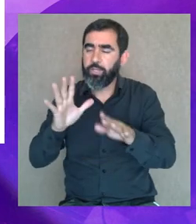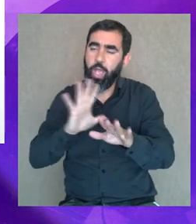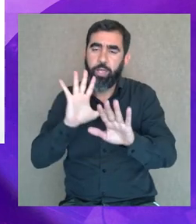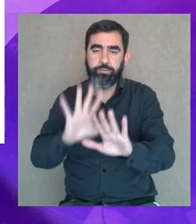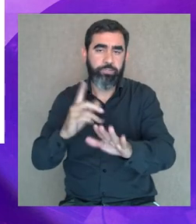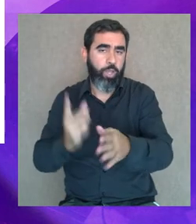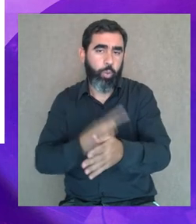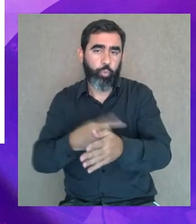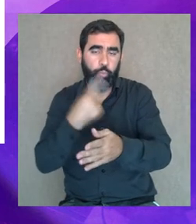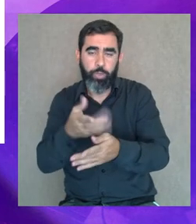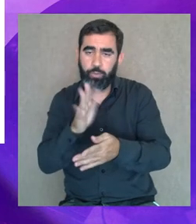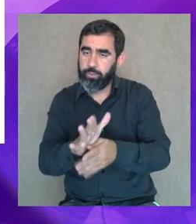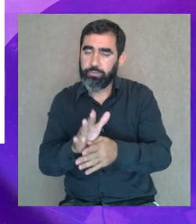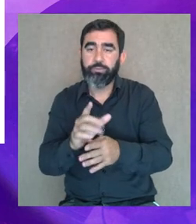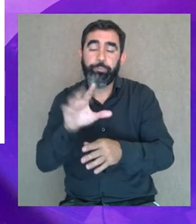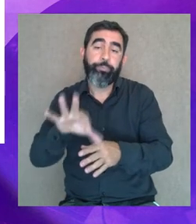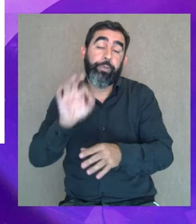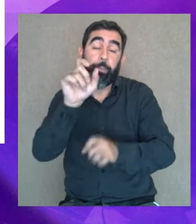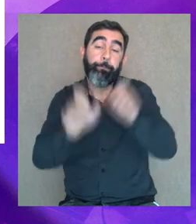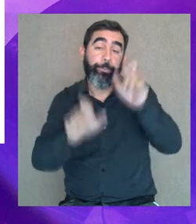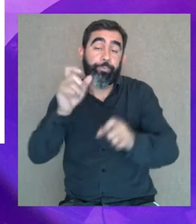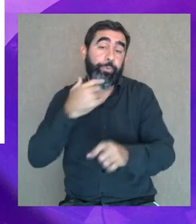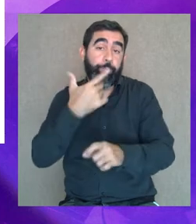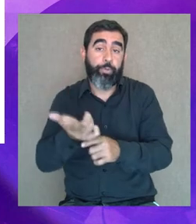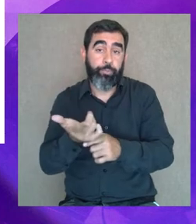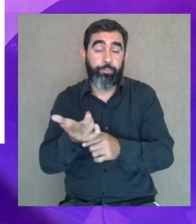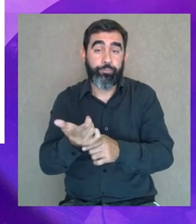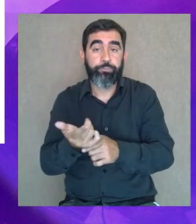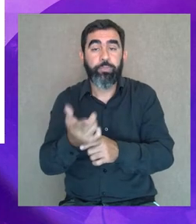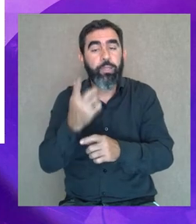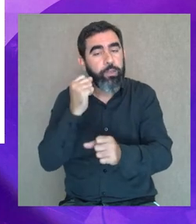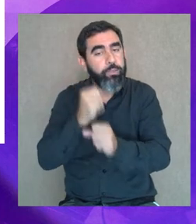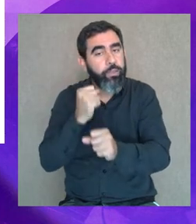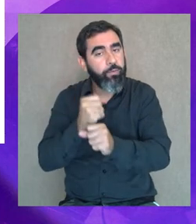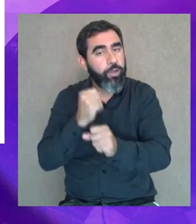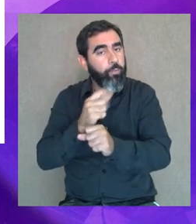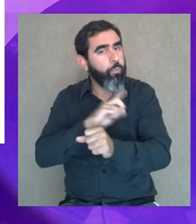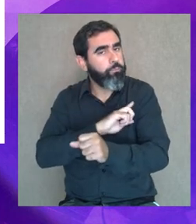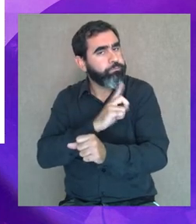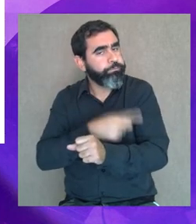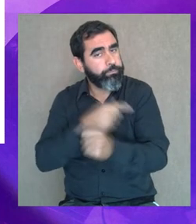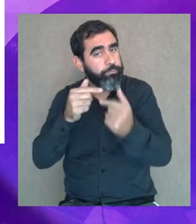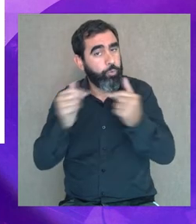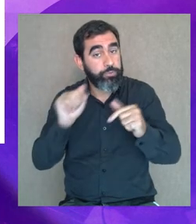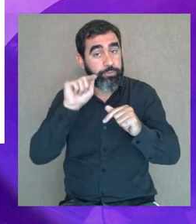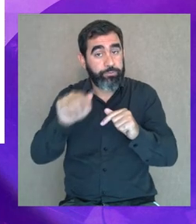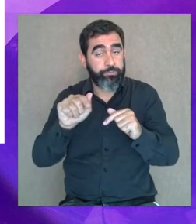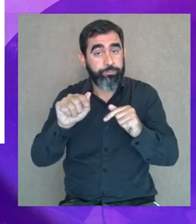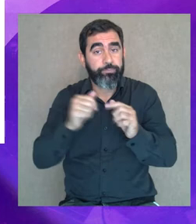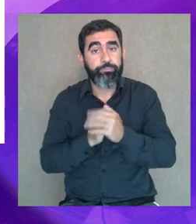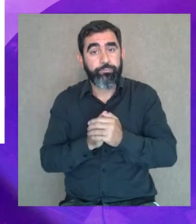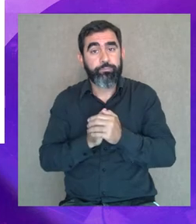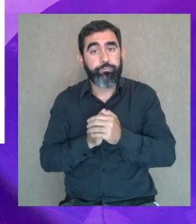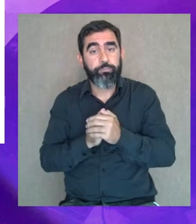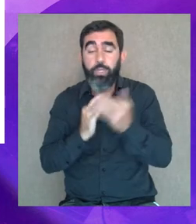constantemente cuando bueno cuando tenemos elección personal por ejemplo y estamos trabajando muy fuerte con esto de bueno